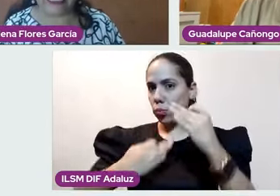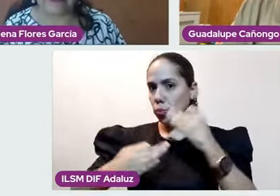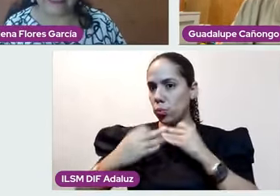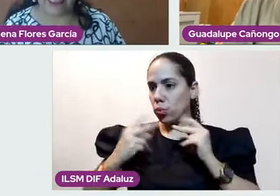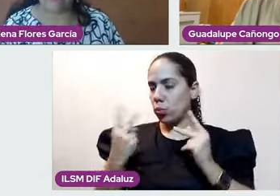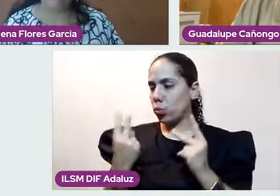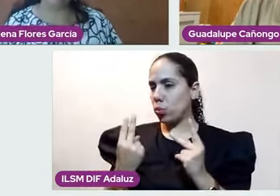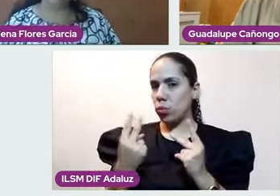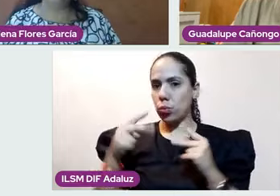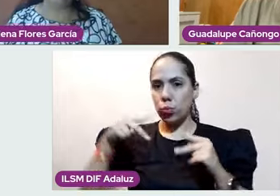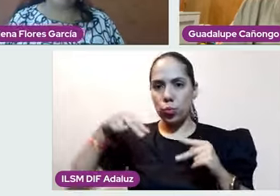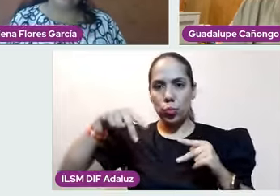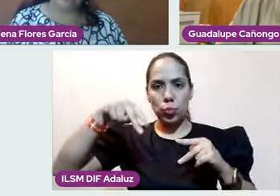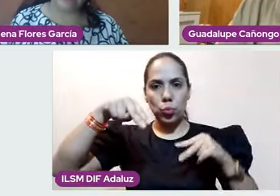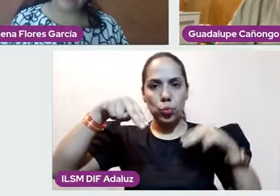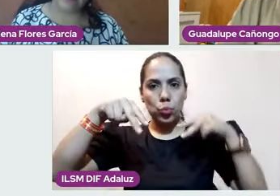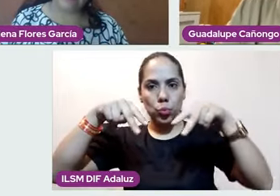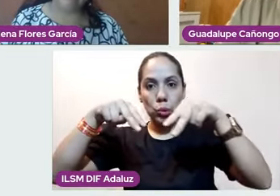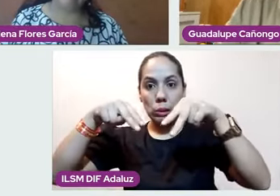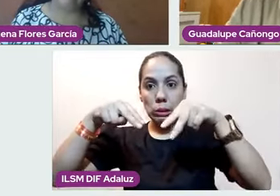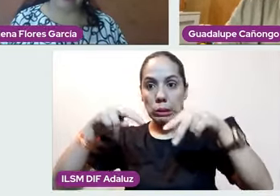pasos agigantados, ¿no?